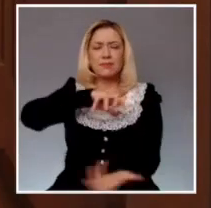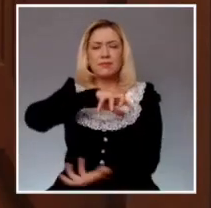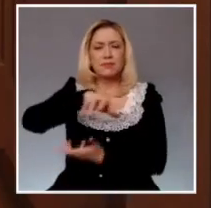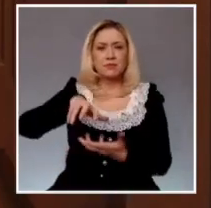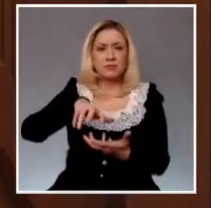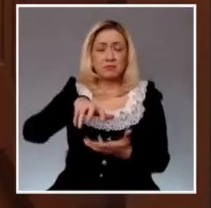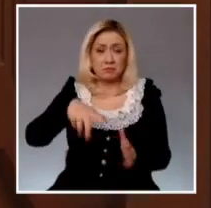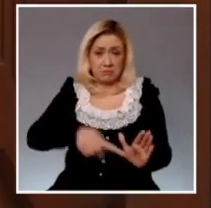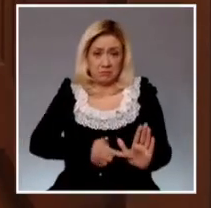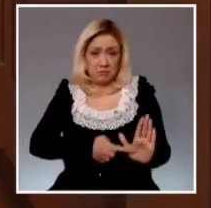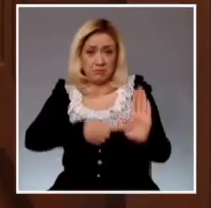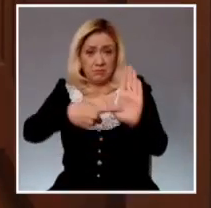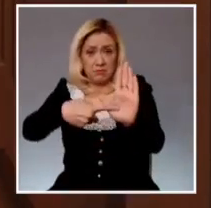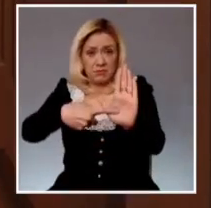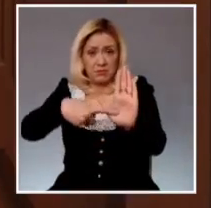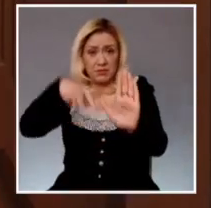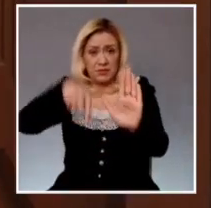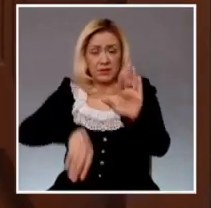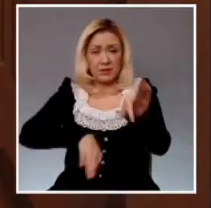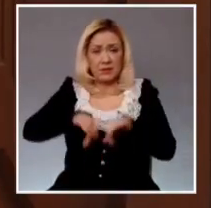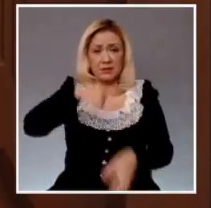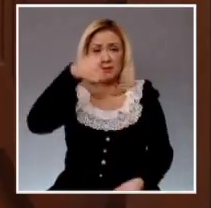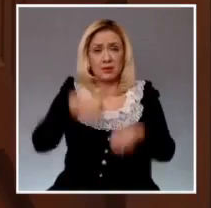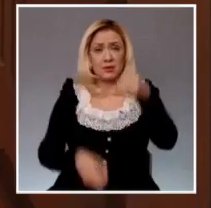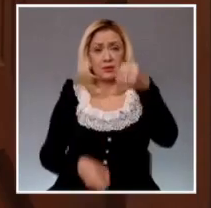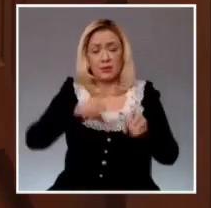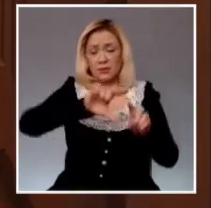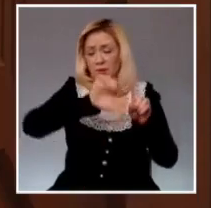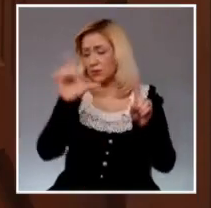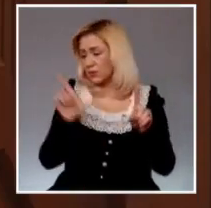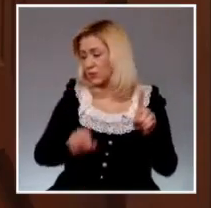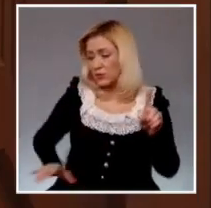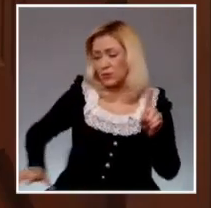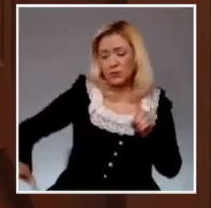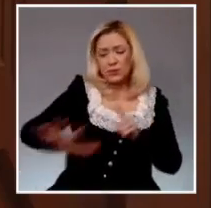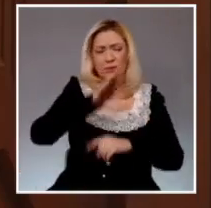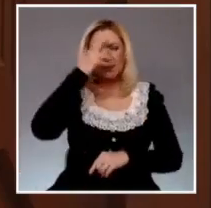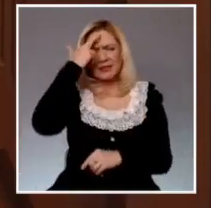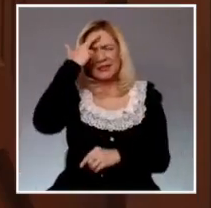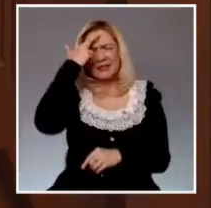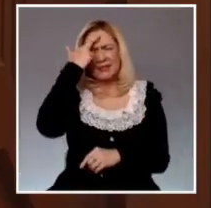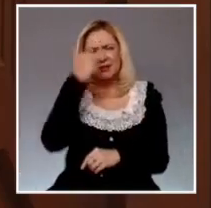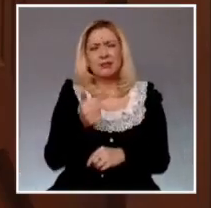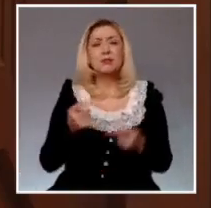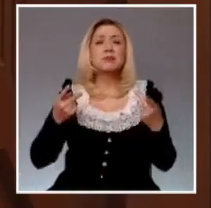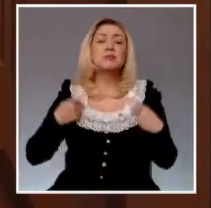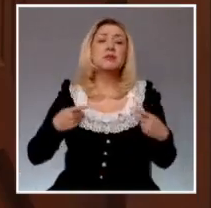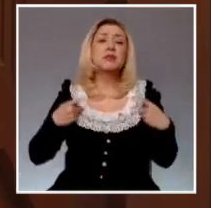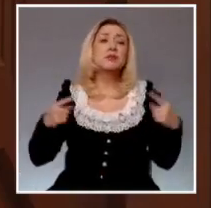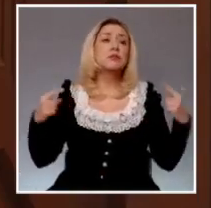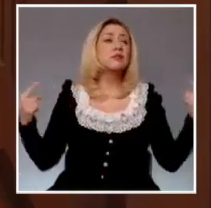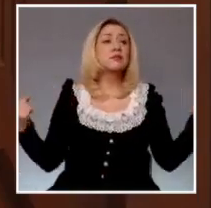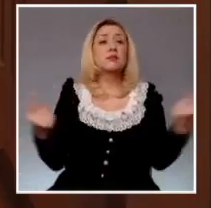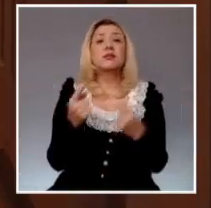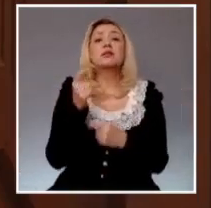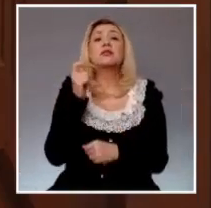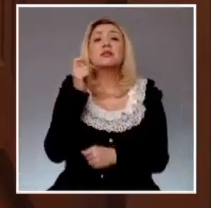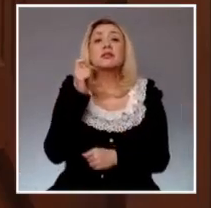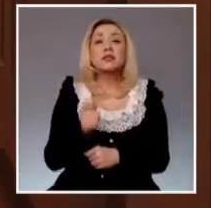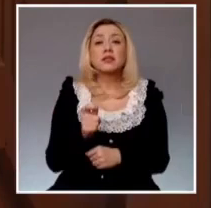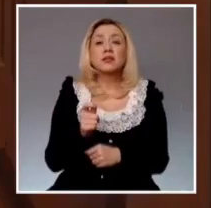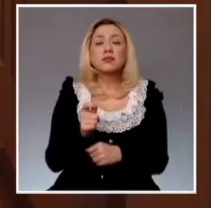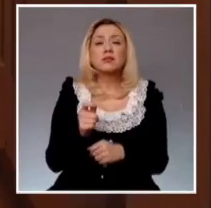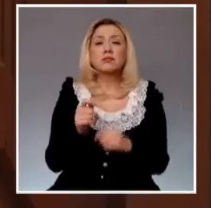Judicial, sino a los propios cimientos de una sociedad basada en los equilibrios